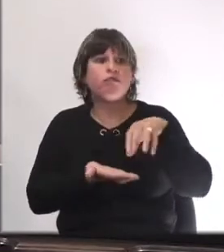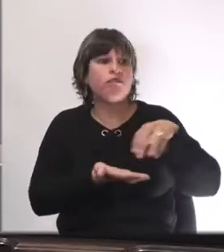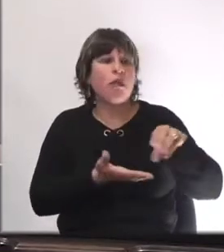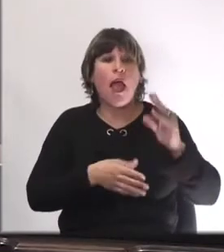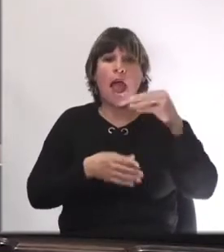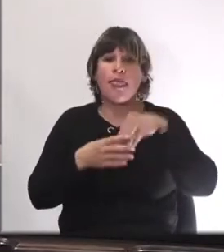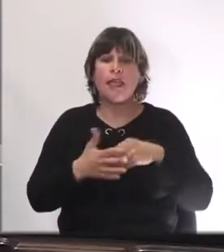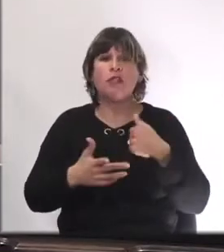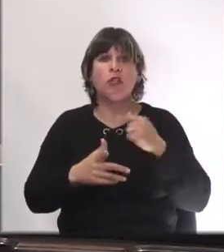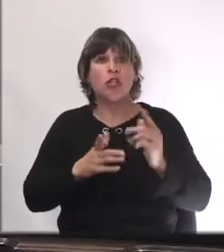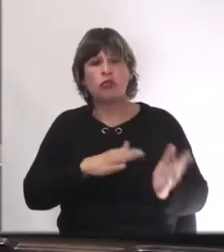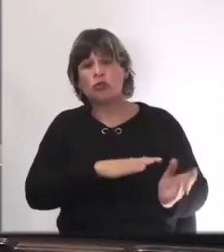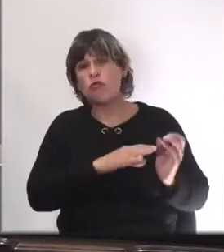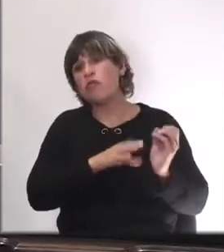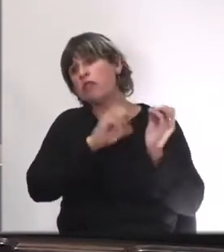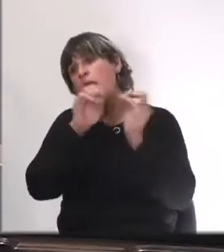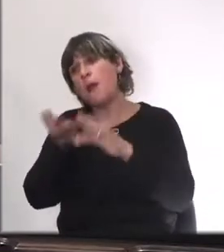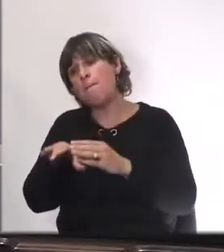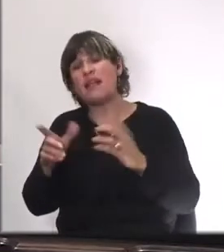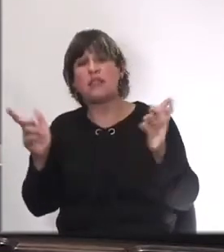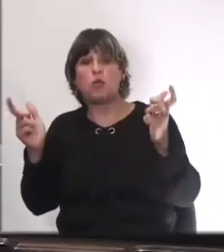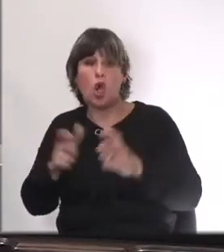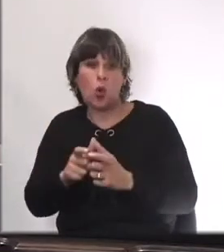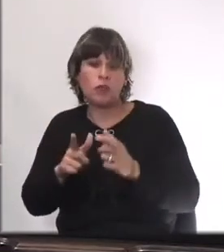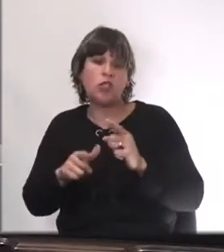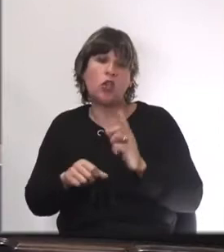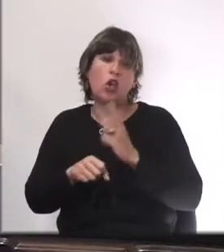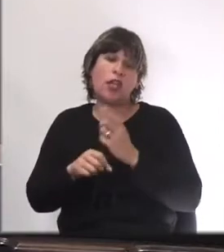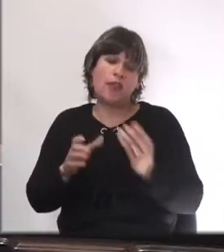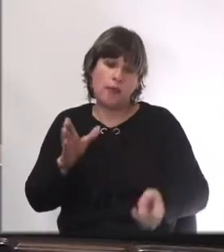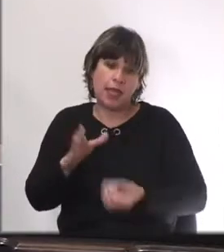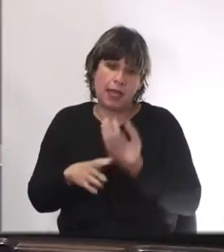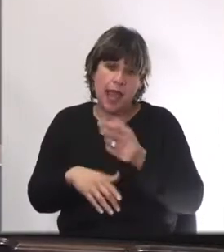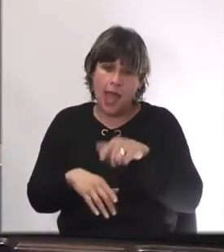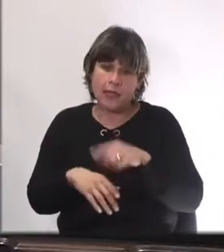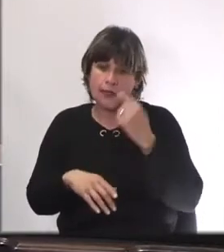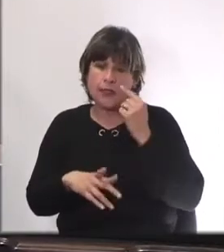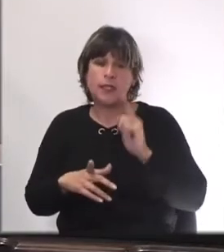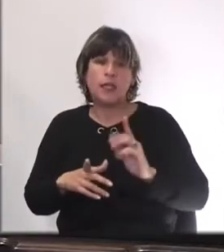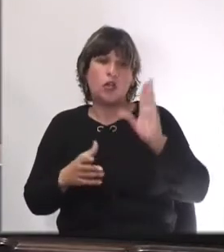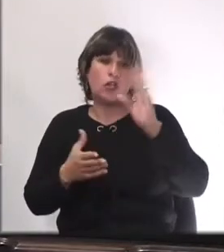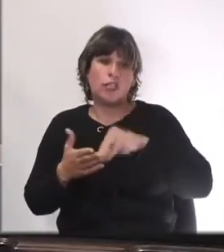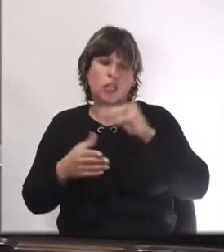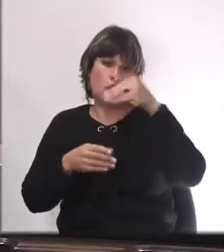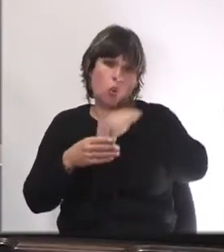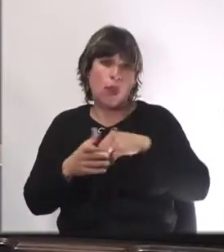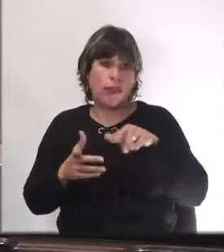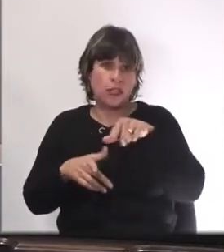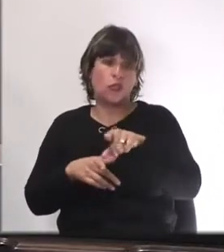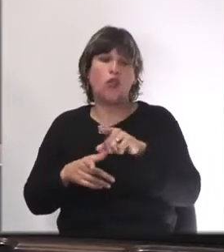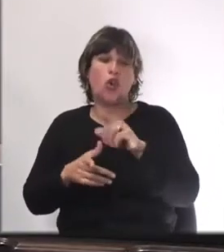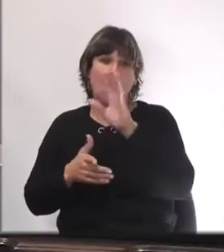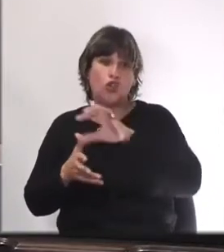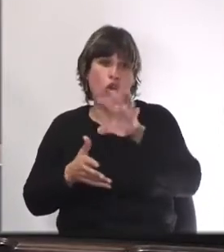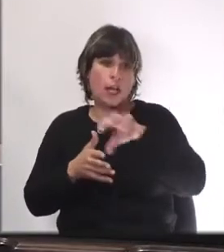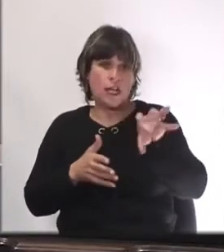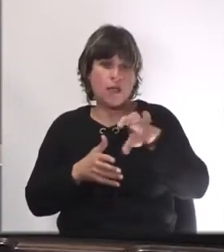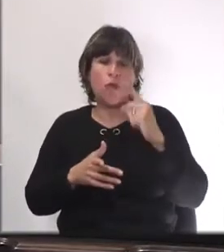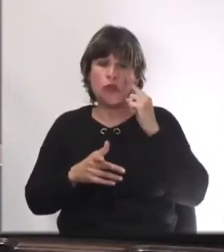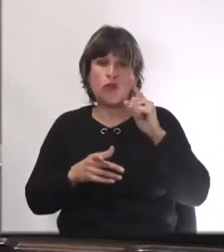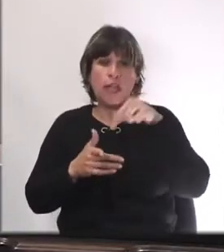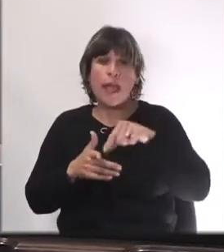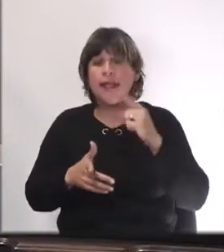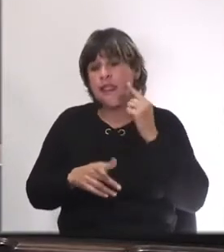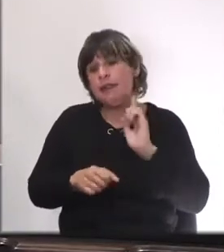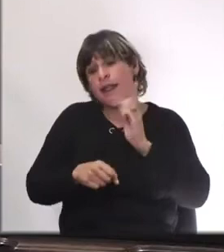se pasa a una comisión que se debe crear donde están todos estos organismos y que definirá cuál